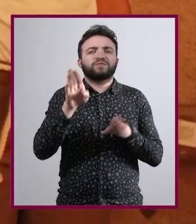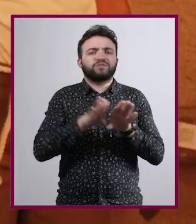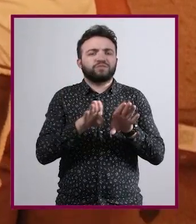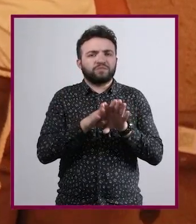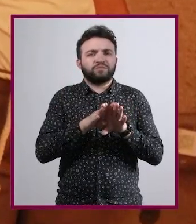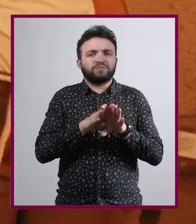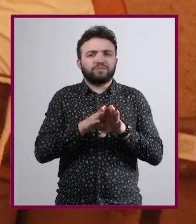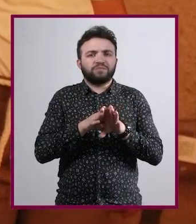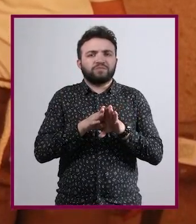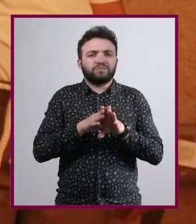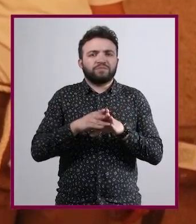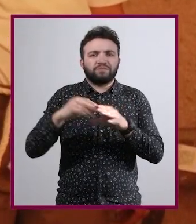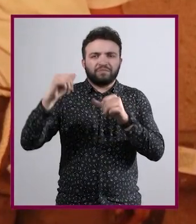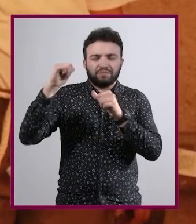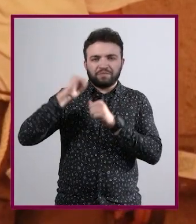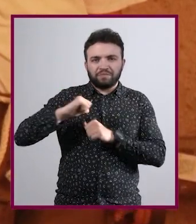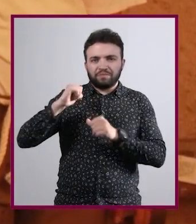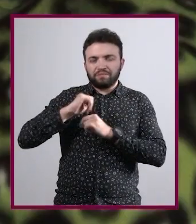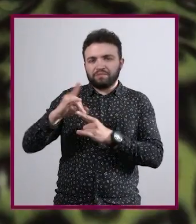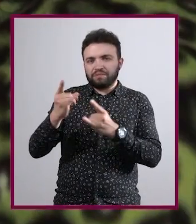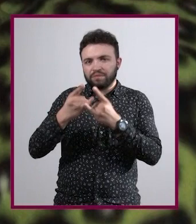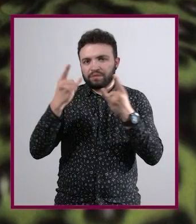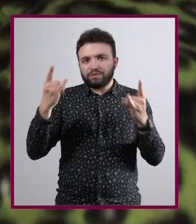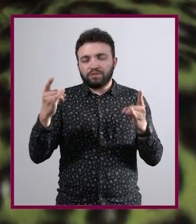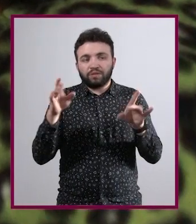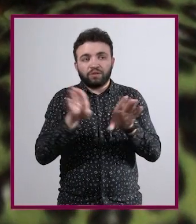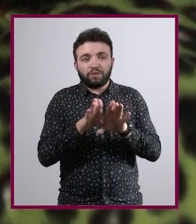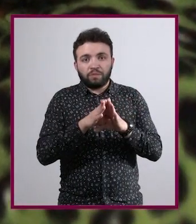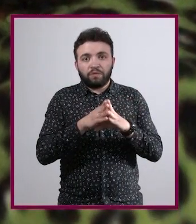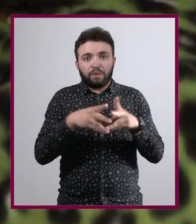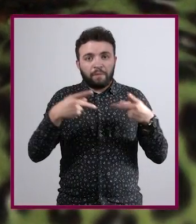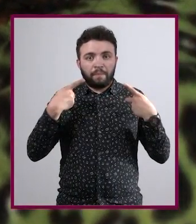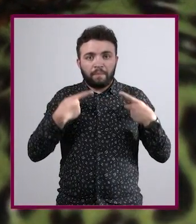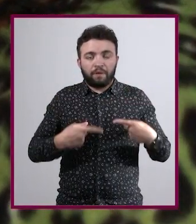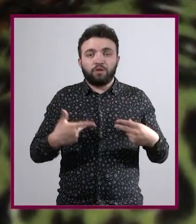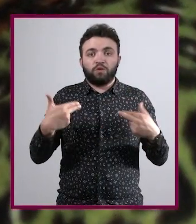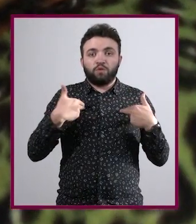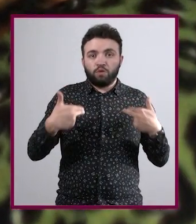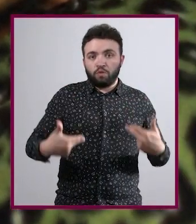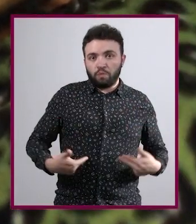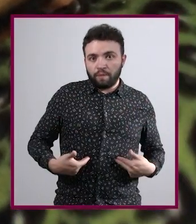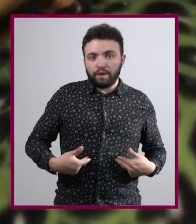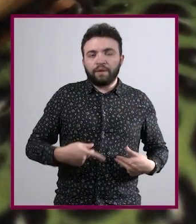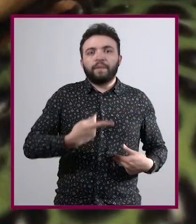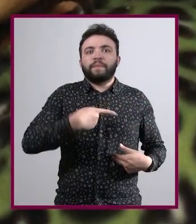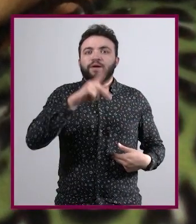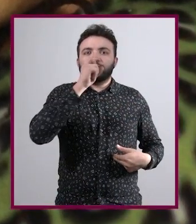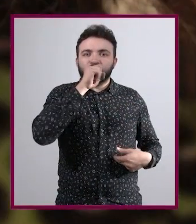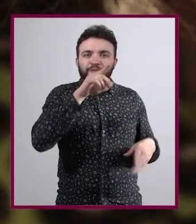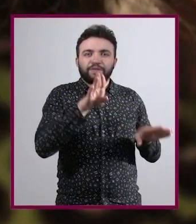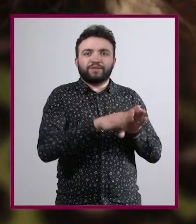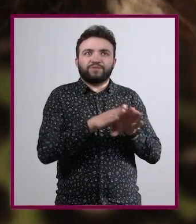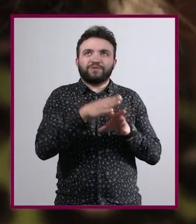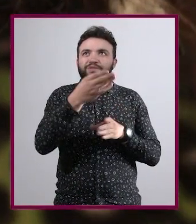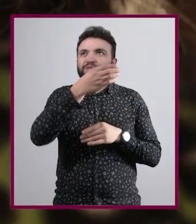fábula a personajes humanos, pero también no humanos,